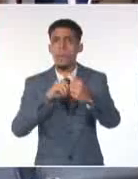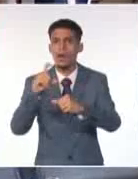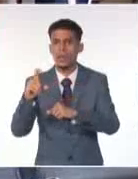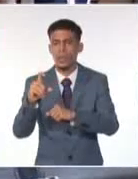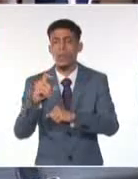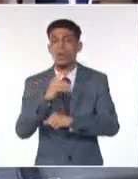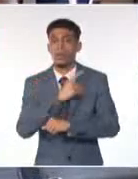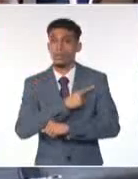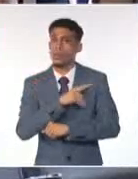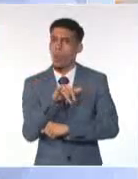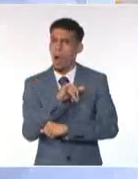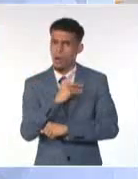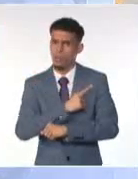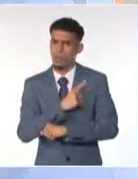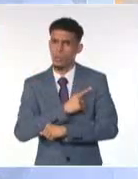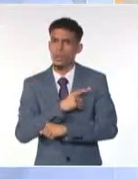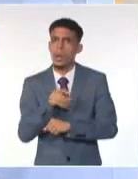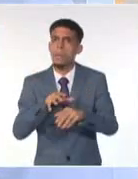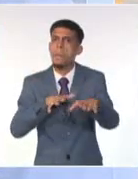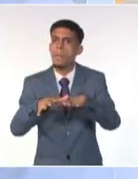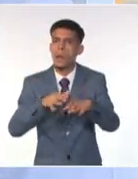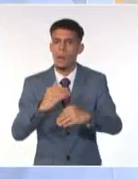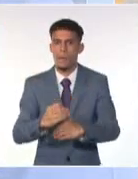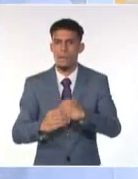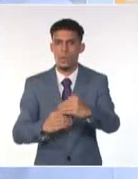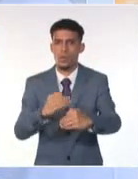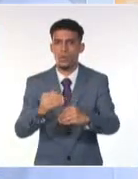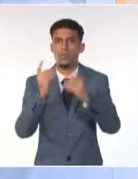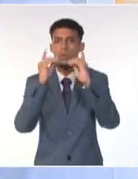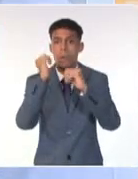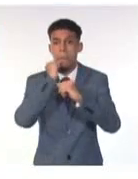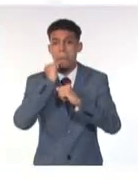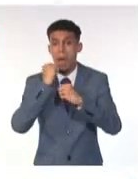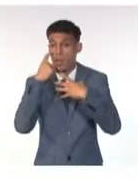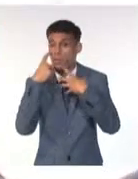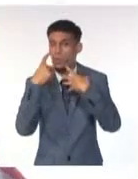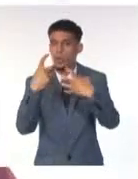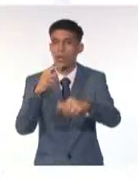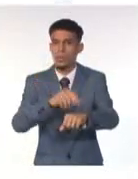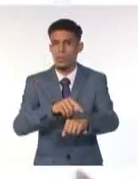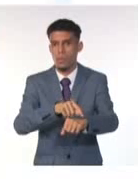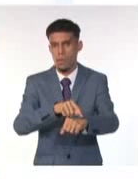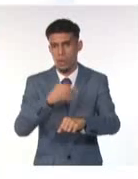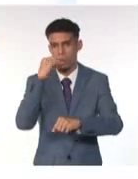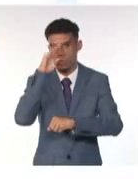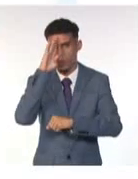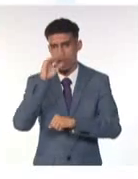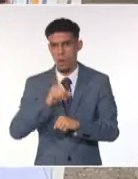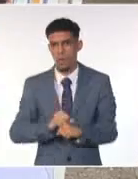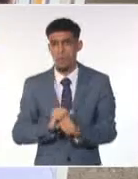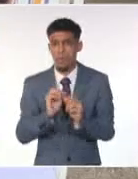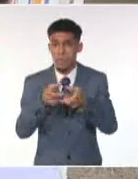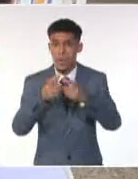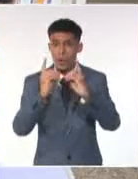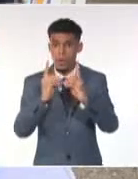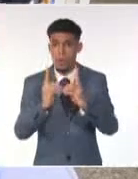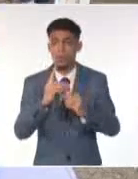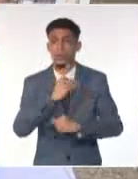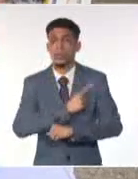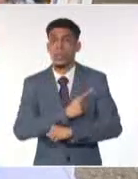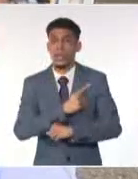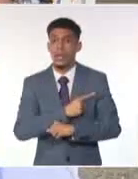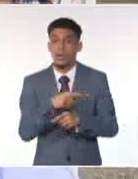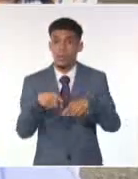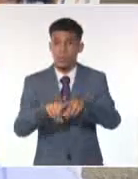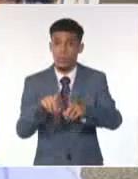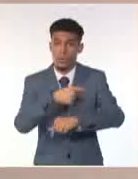Roberto Morales Ojeda, se prepara el proceso político más importante del momento en el país, la rendición de cuenta del delegado a sus